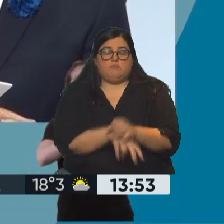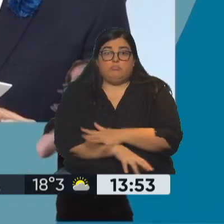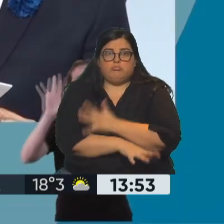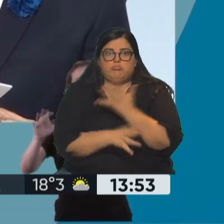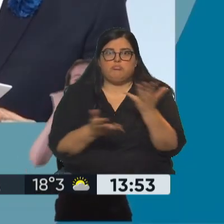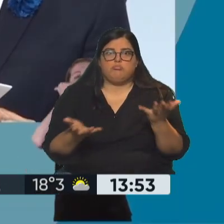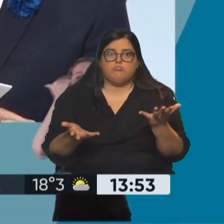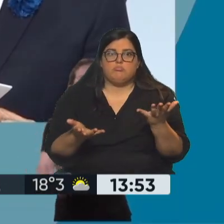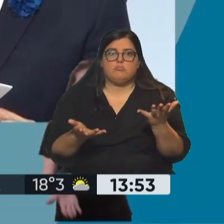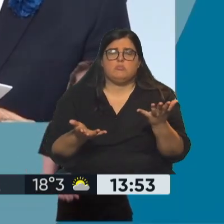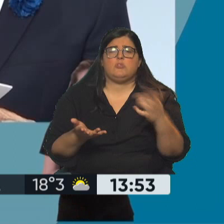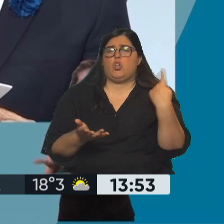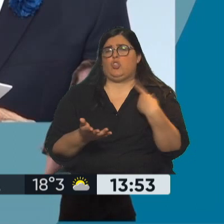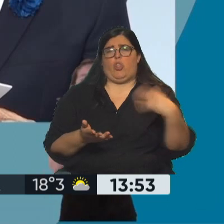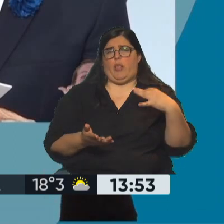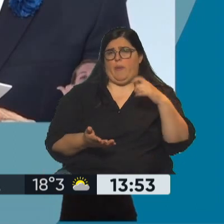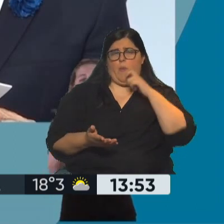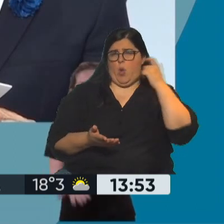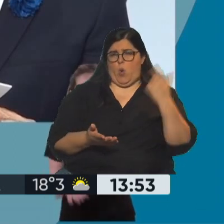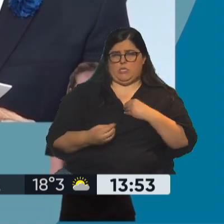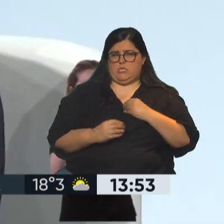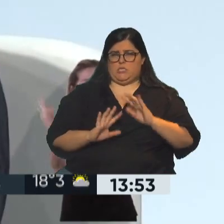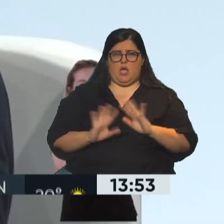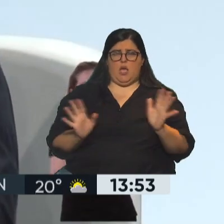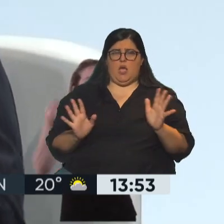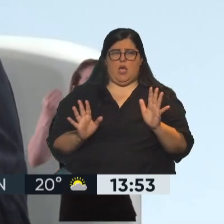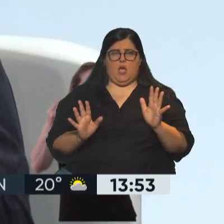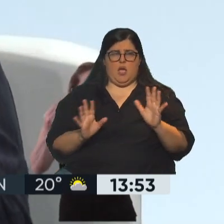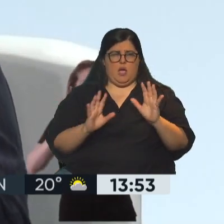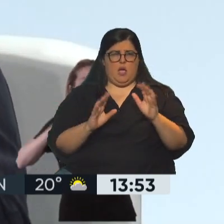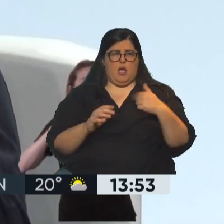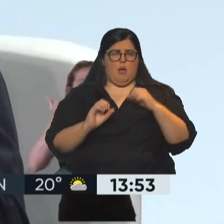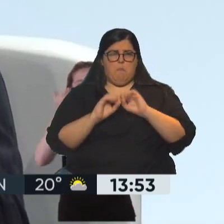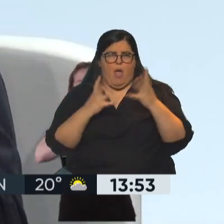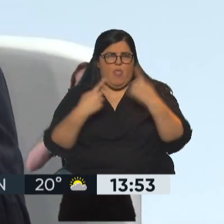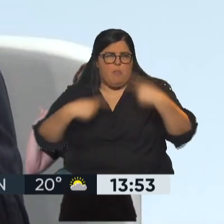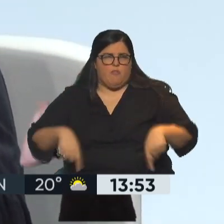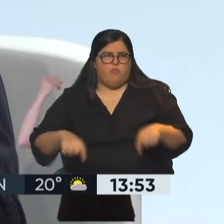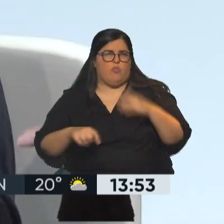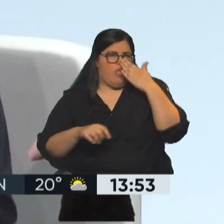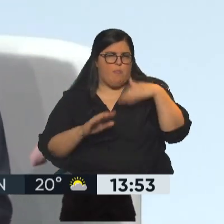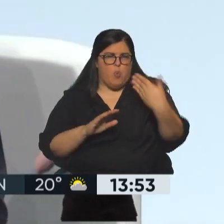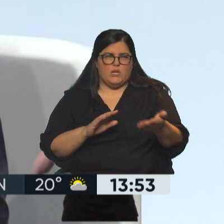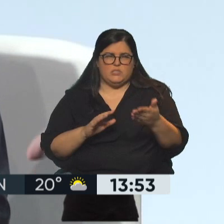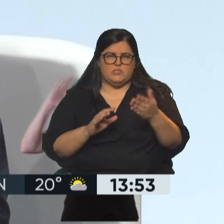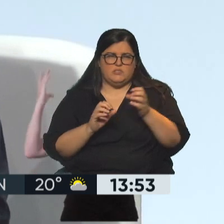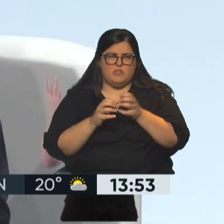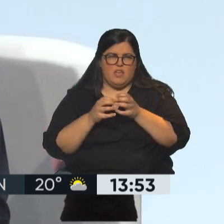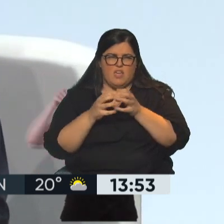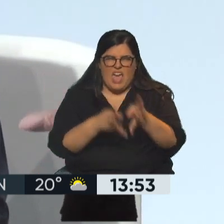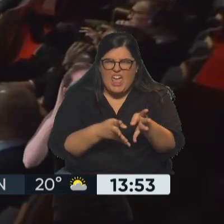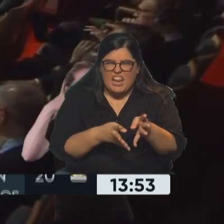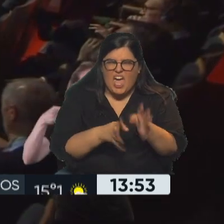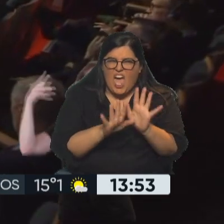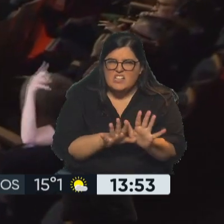vergüenza debería darnos que después de haber vivido eso el mundo se anime a llevar adelante una confrontación